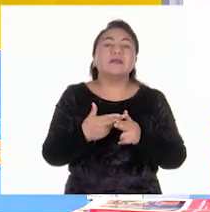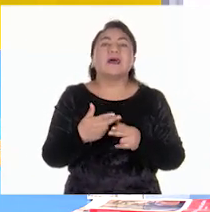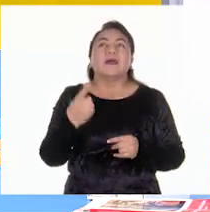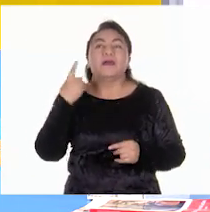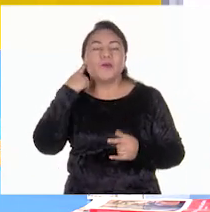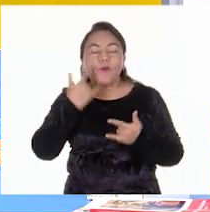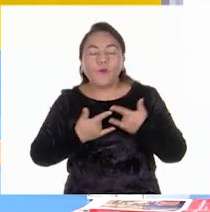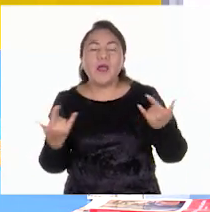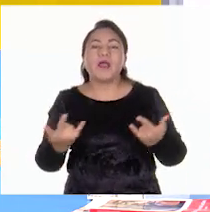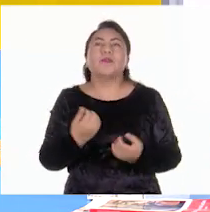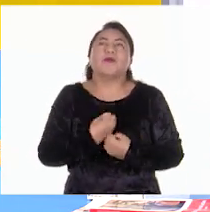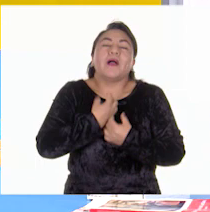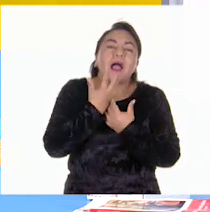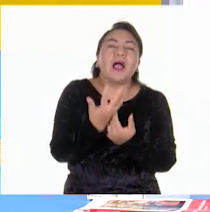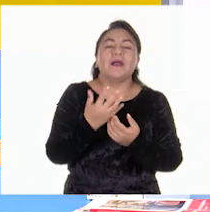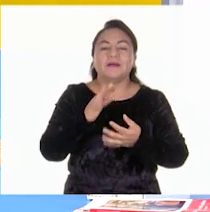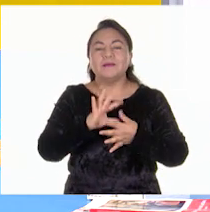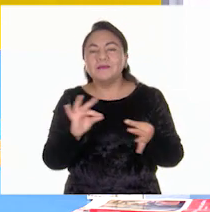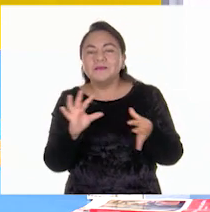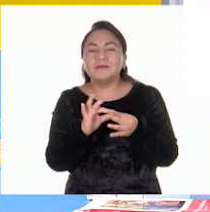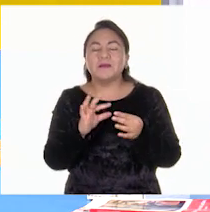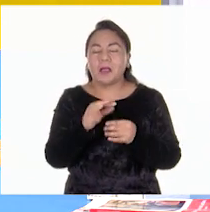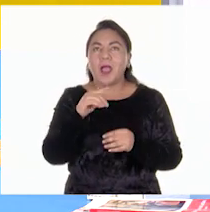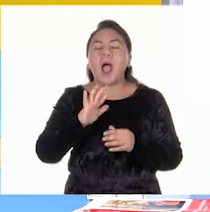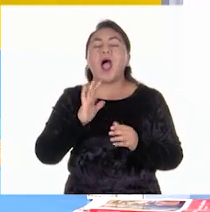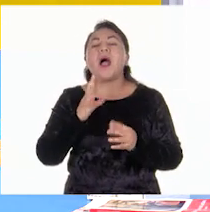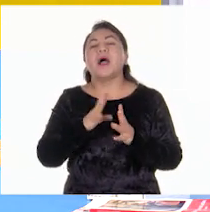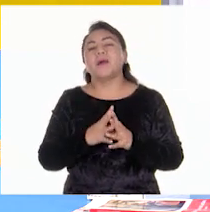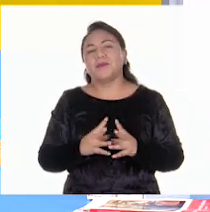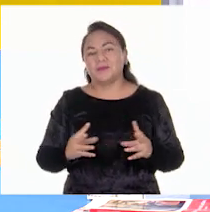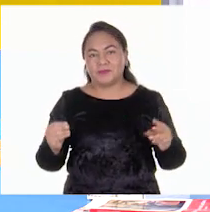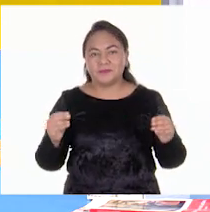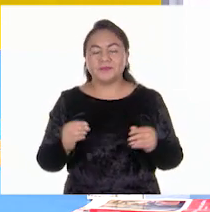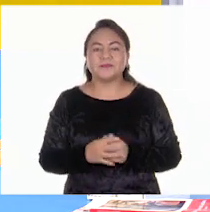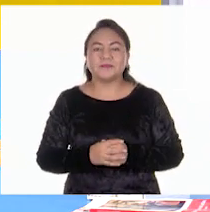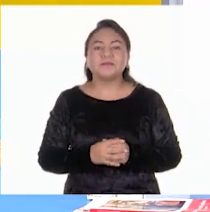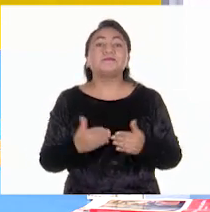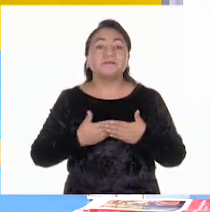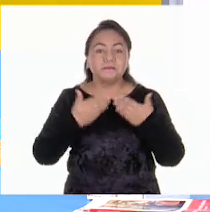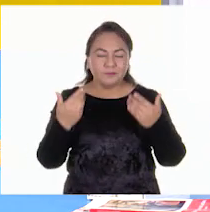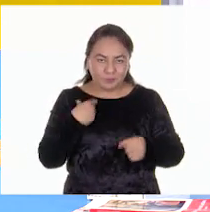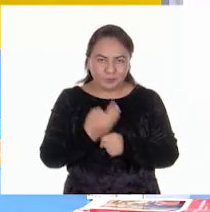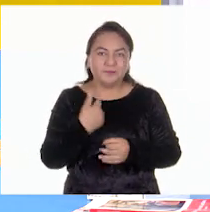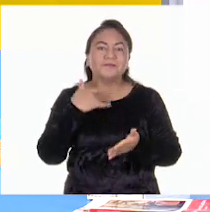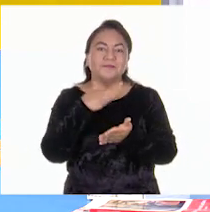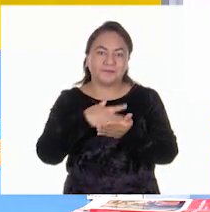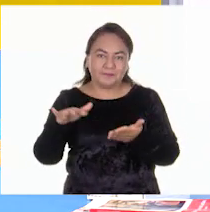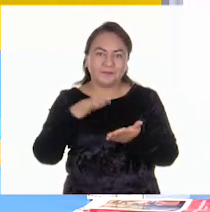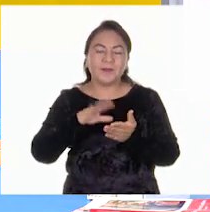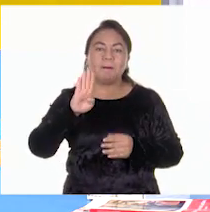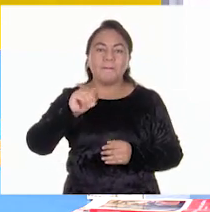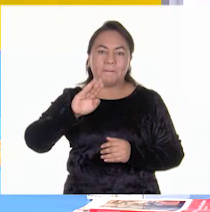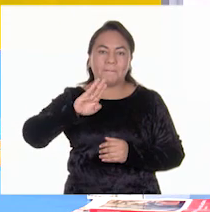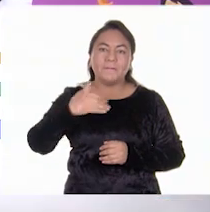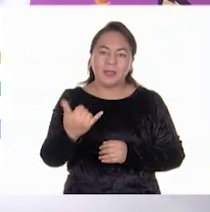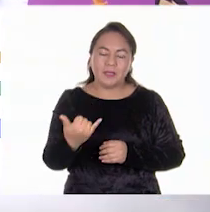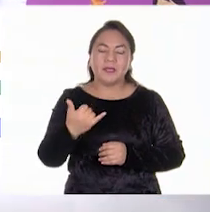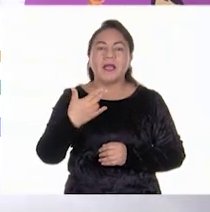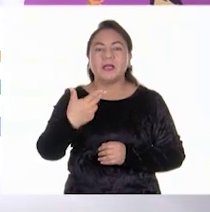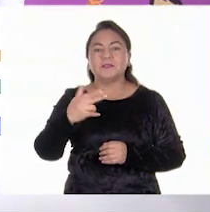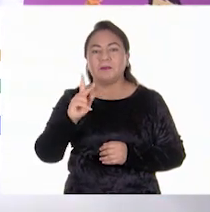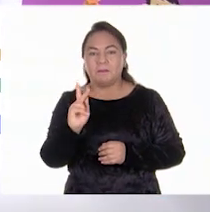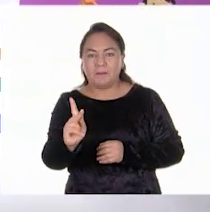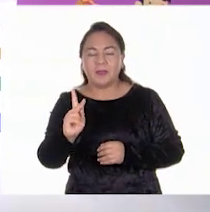poema, relato o texto seleccionado para ese día. Y ahora sí, voy a leerles el cuento de Baby HP de Juan